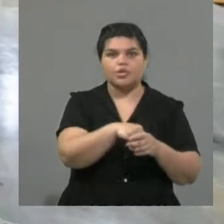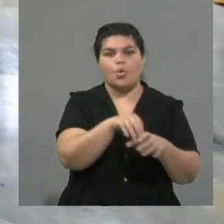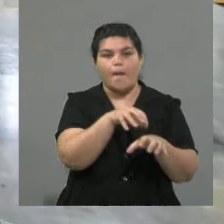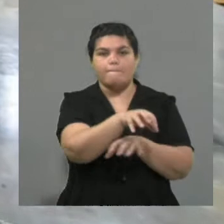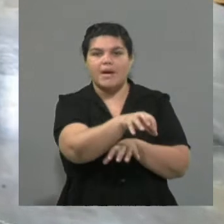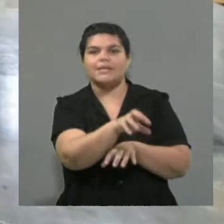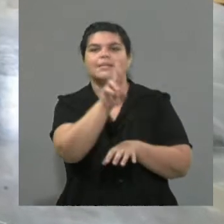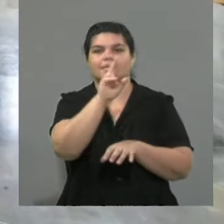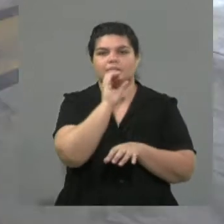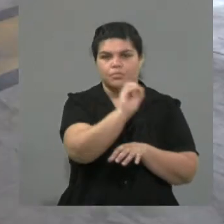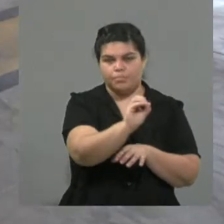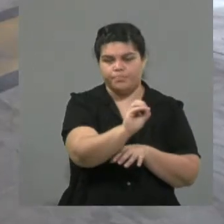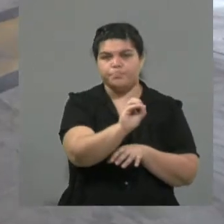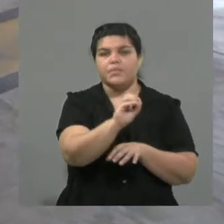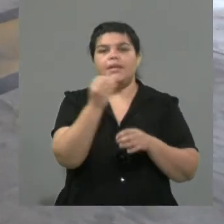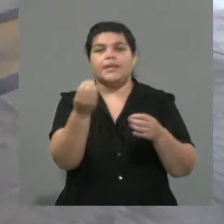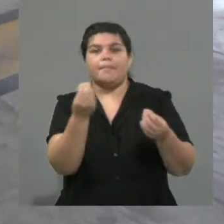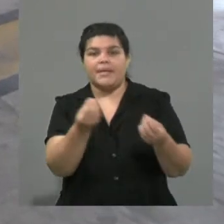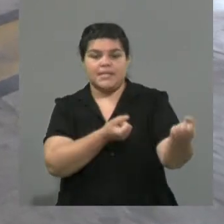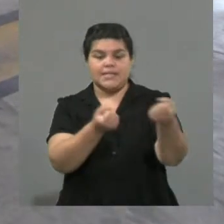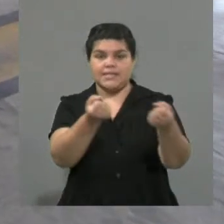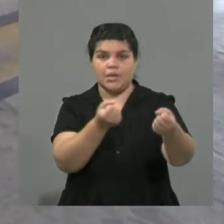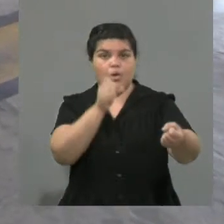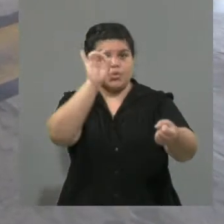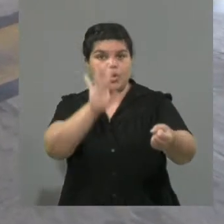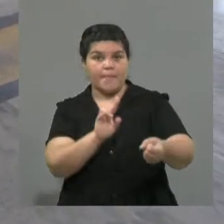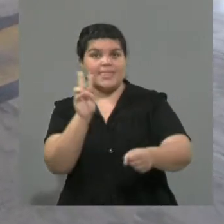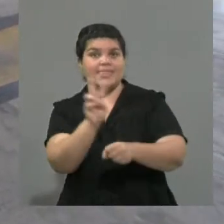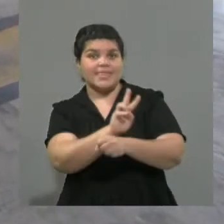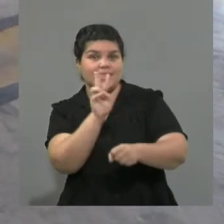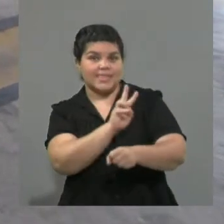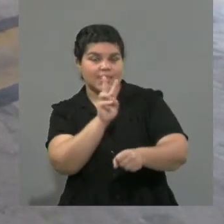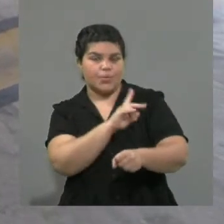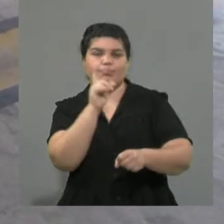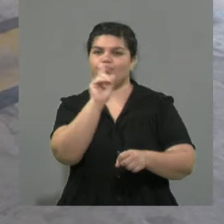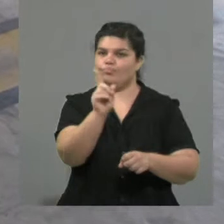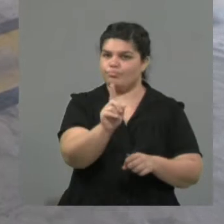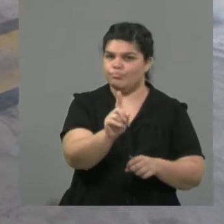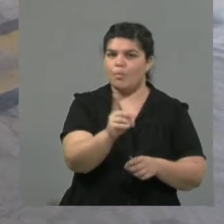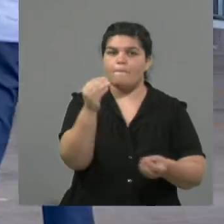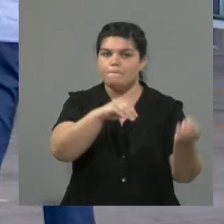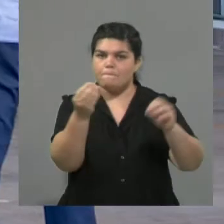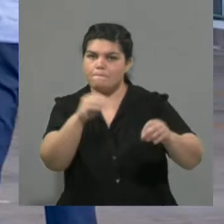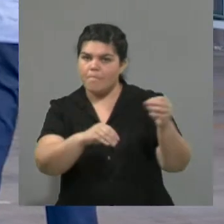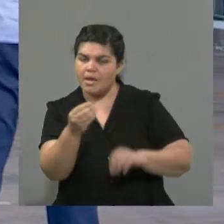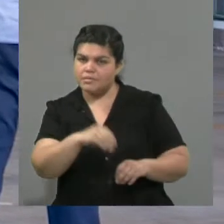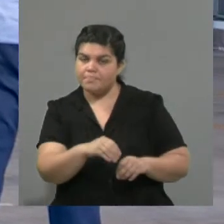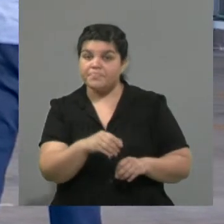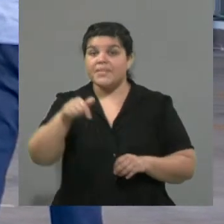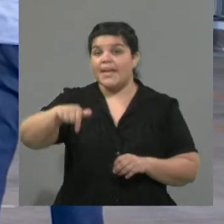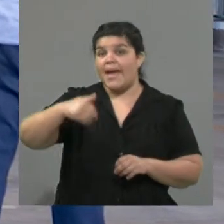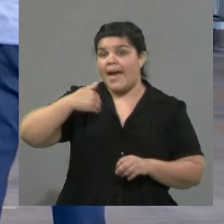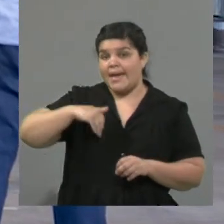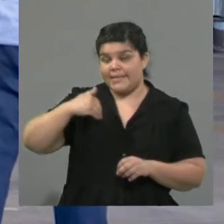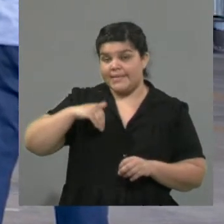algo mucho más comprensivo que la sola seguridad del vehículo. Y a Argentina todavía le falta adherir a